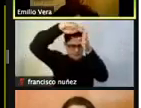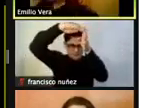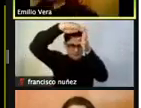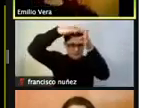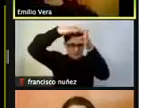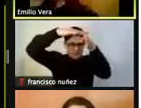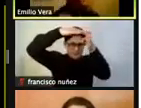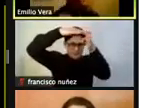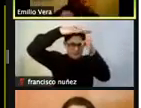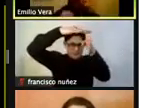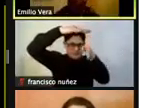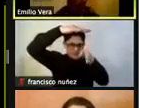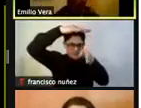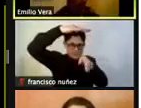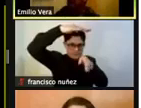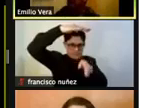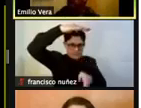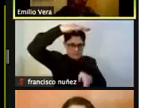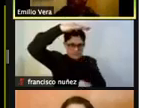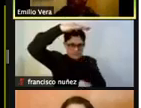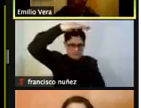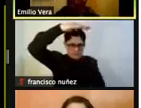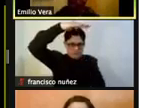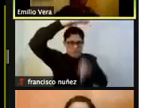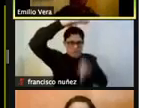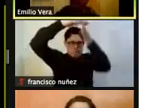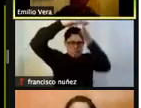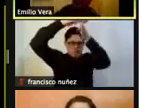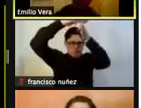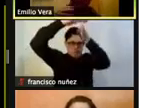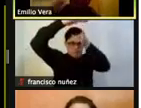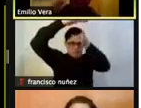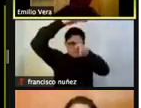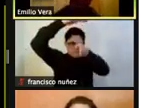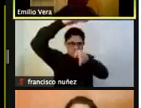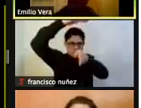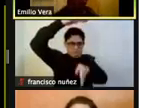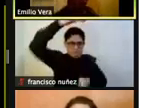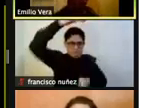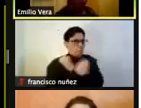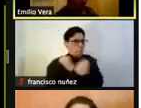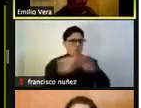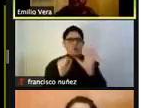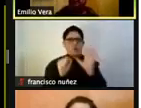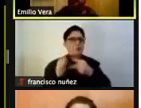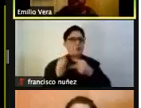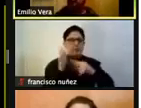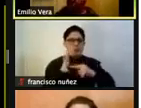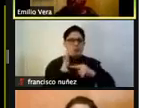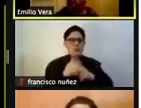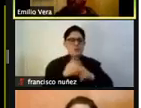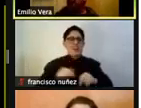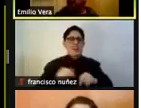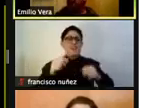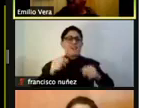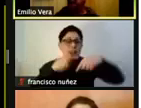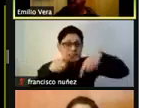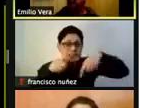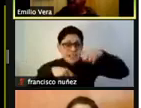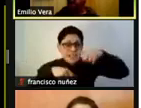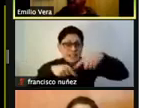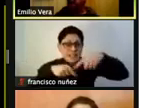directamente sin problema y en cualquier dirección que uno quiera. En la Tierra, obviamente, que eso no lo puede hacer, salvo